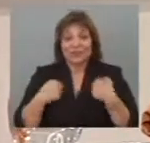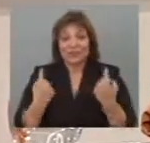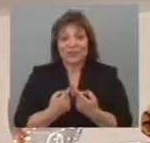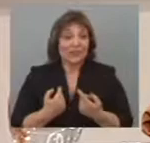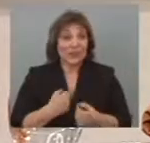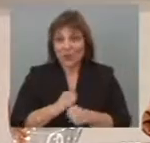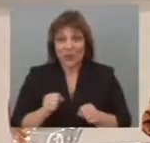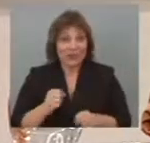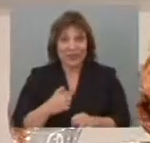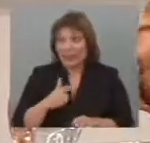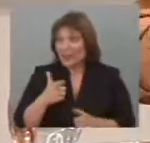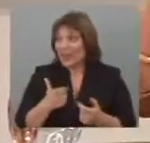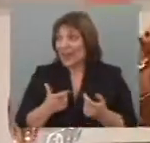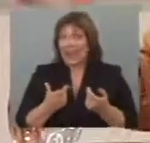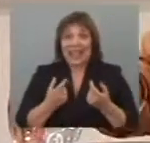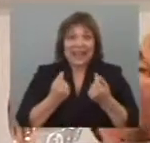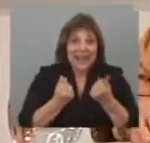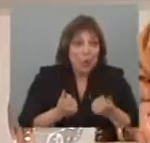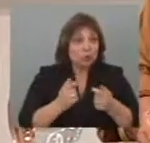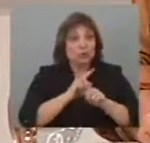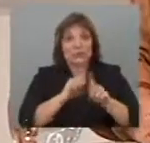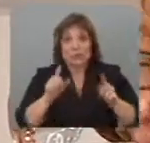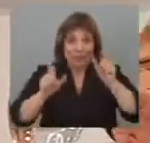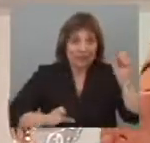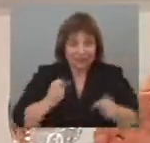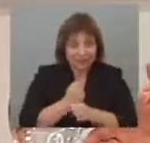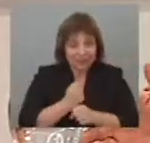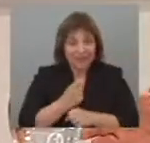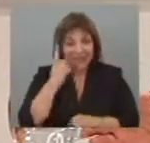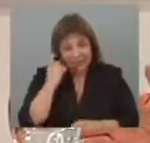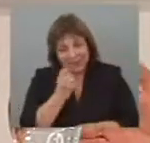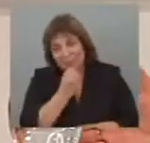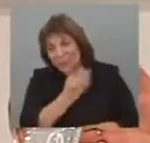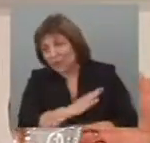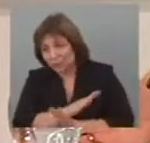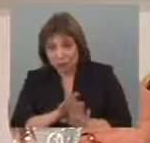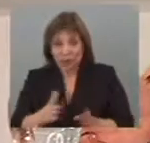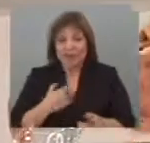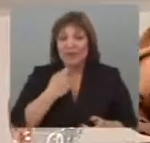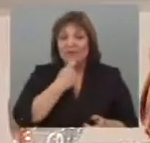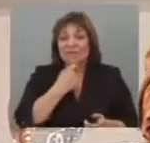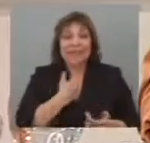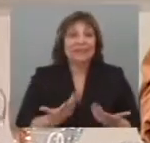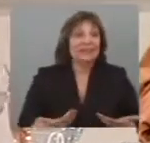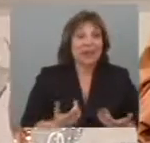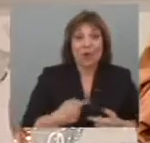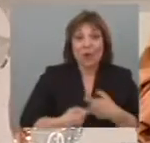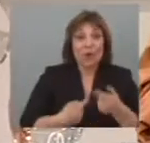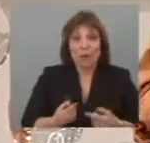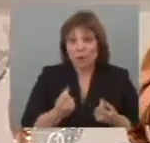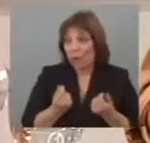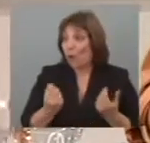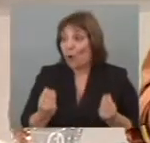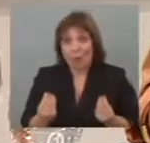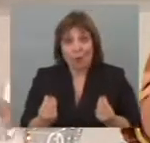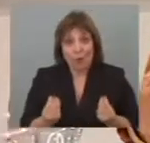tenemos suficientes recursos para seguir trabajando, ¿no? Fue una experiencia preciosa, pero bueno, nos faltan recursos para seguirla.